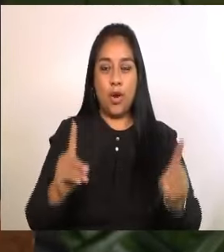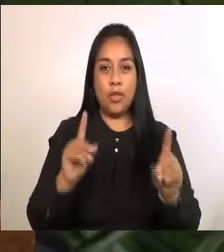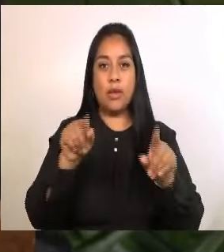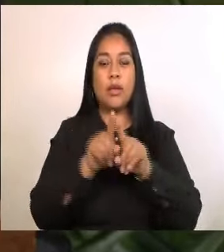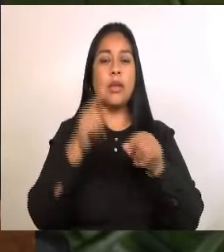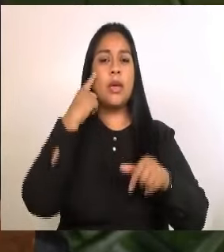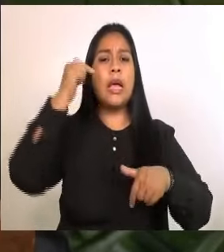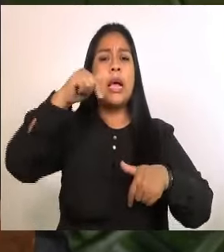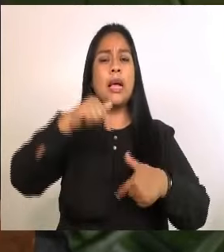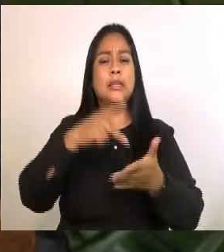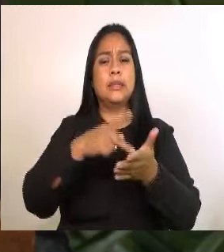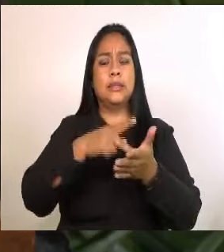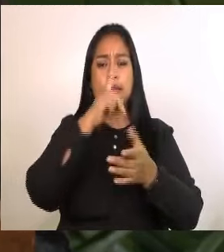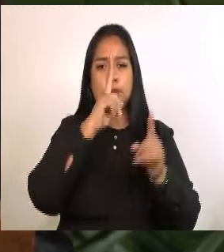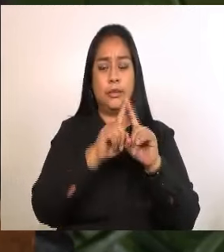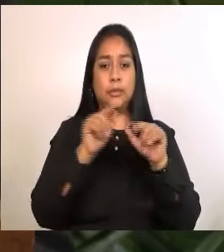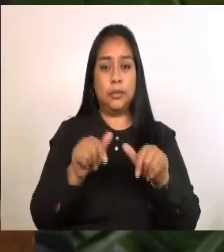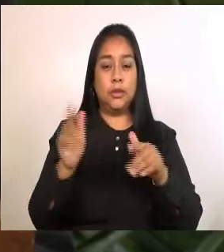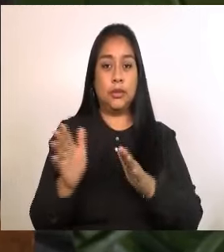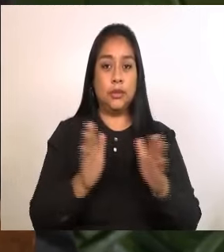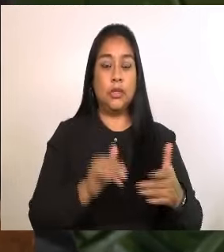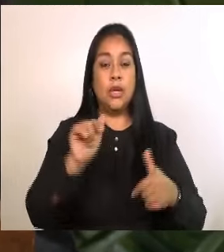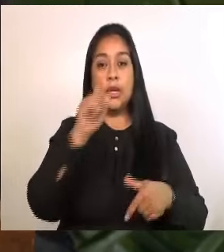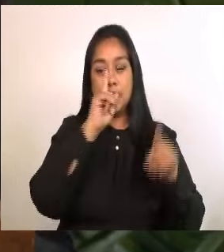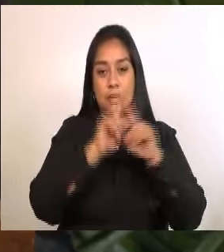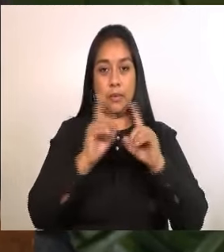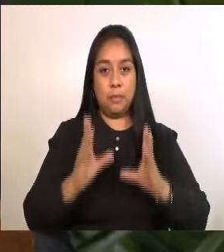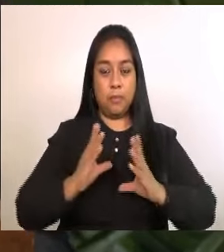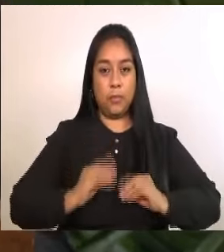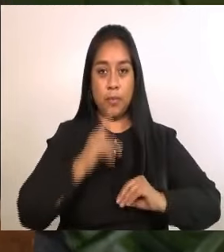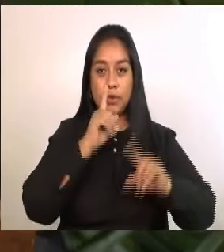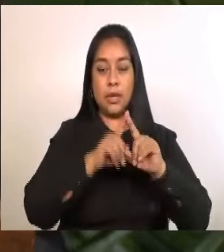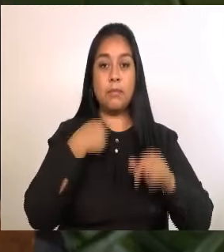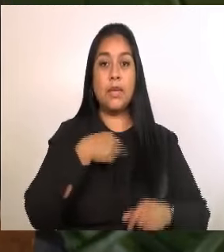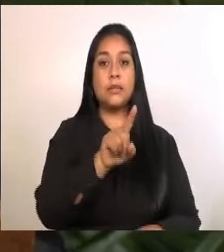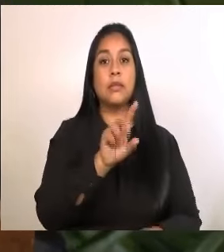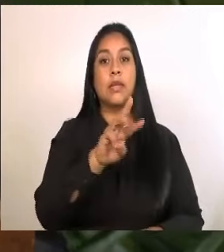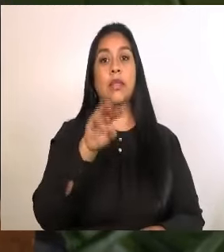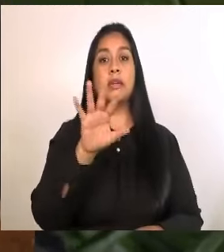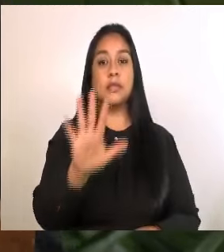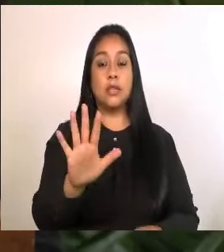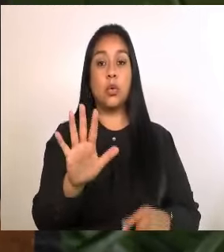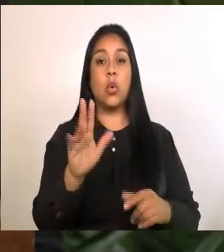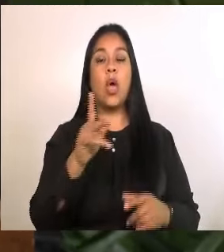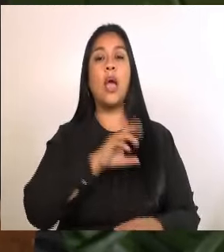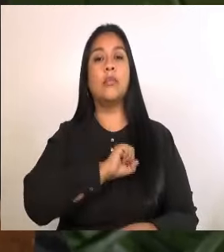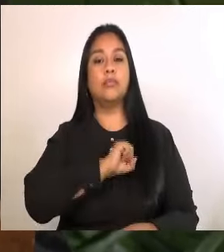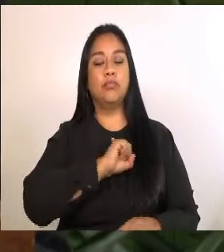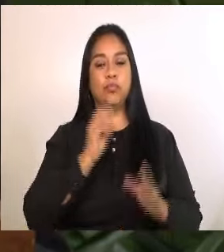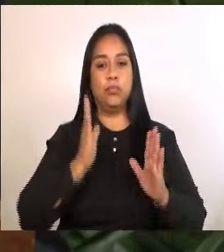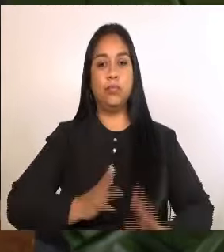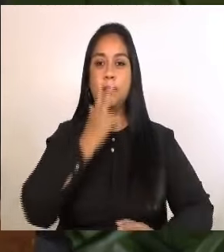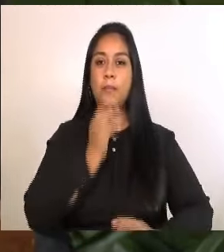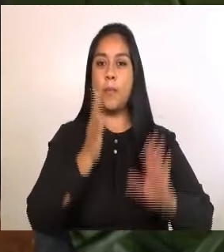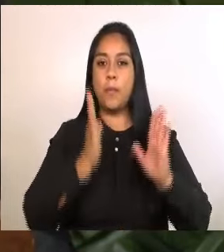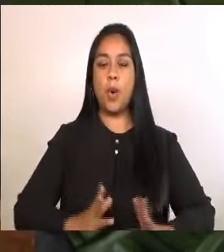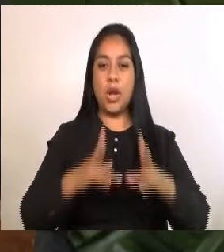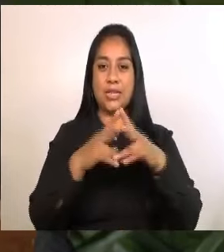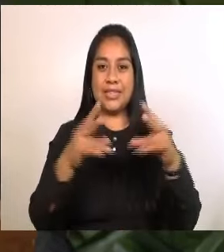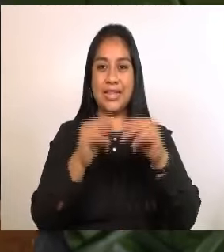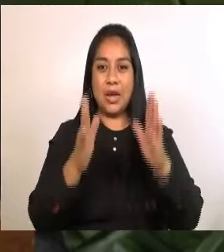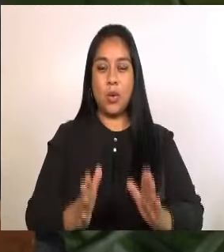vez lo hace recibiendo y acogiendo a 135 hermanos nicaragüenses,